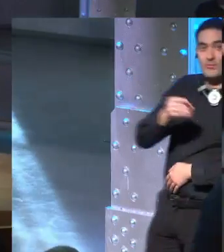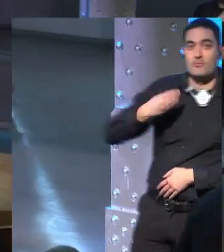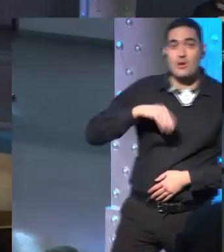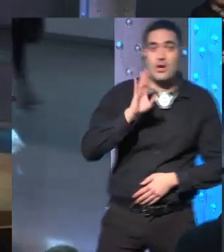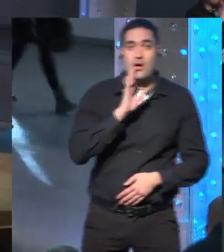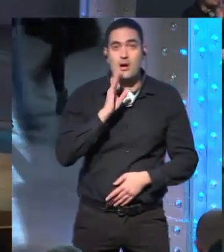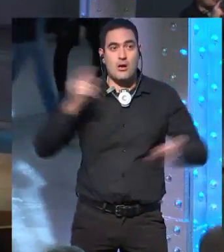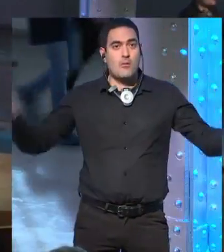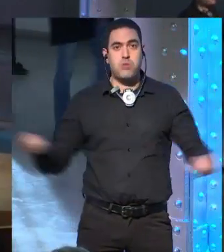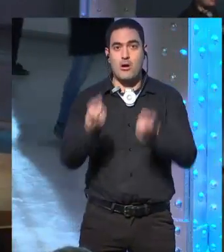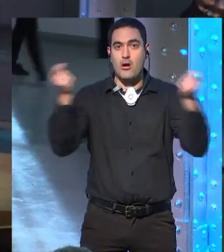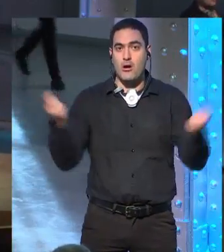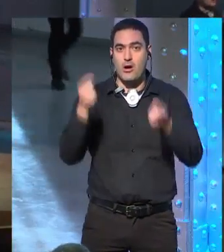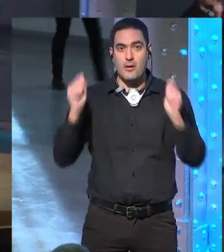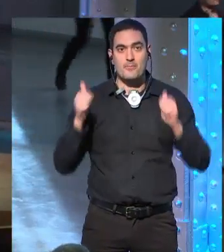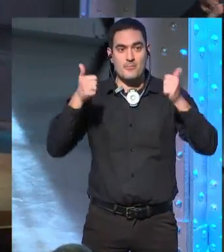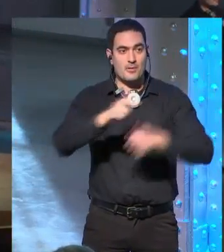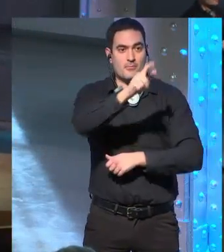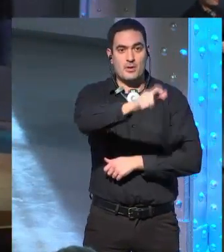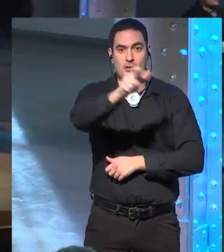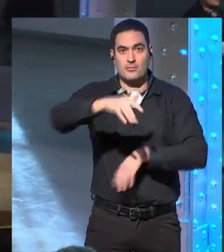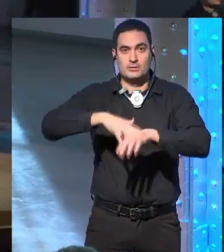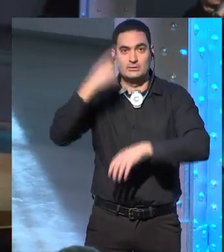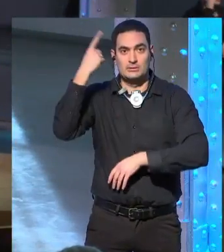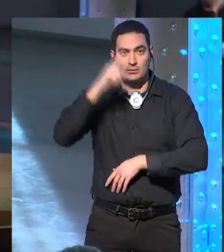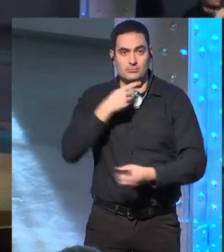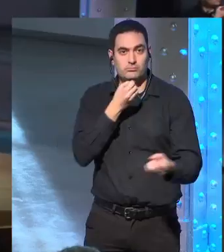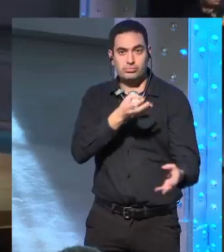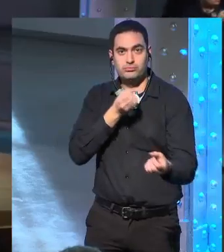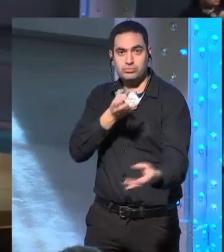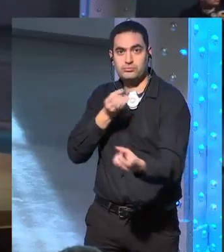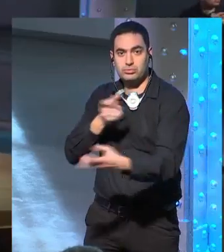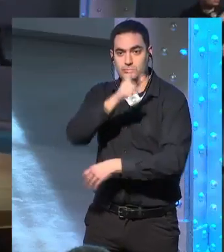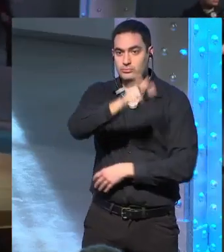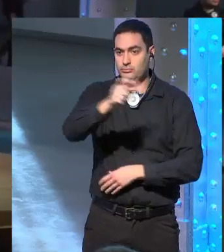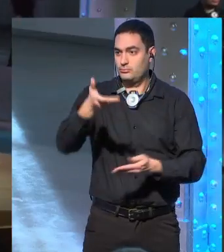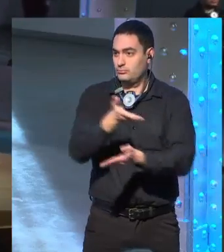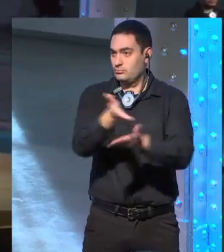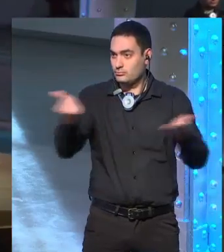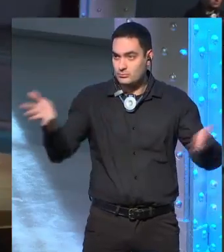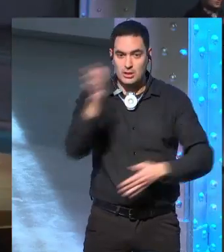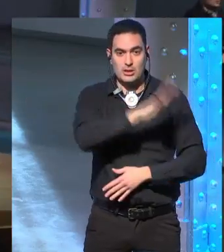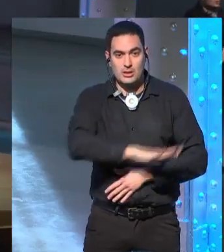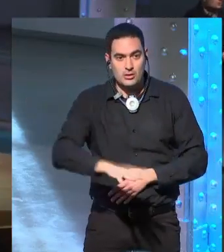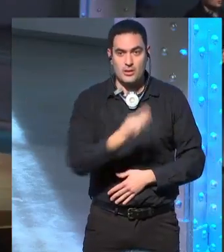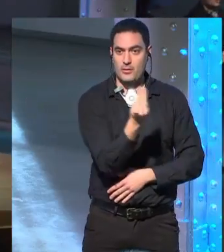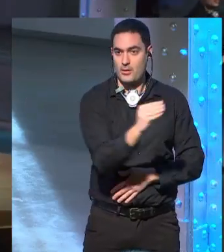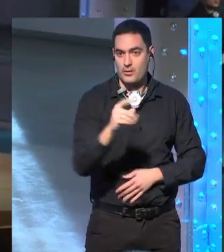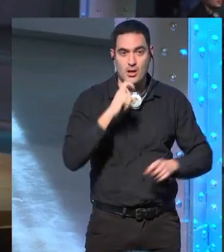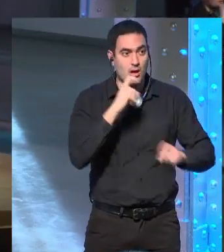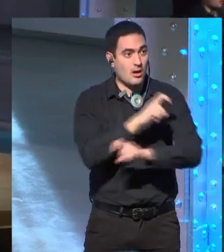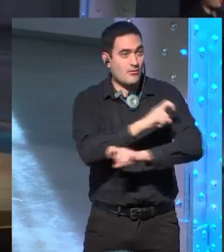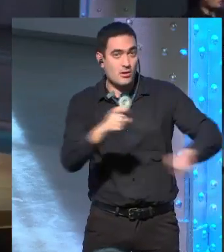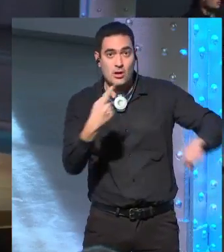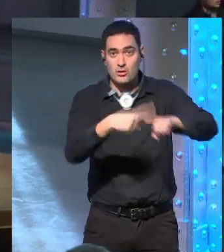lanzó la campaña para informar a la gente, a los niños, a los adolescentes, de que las